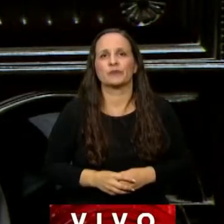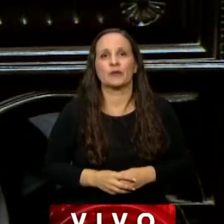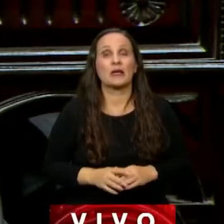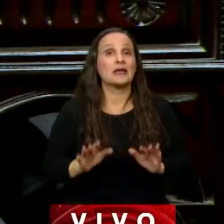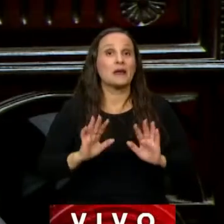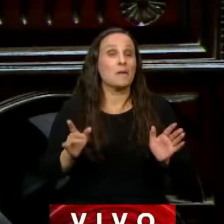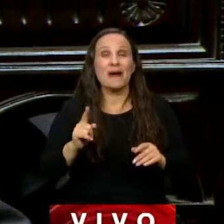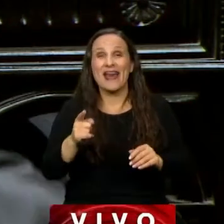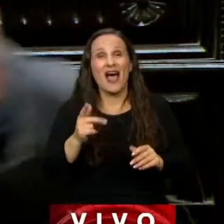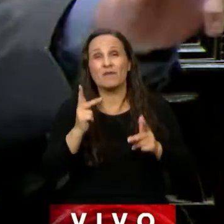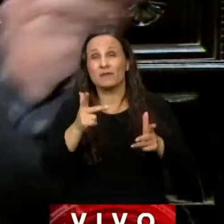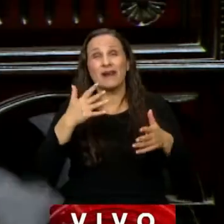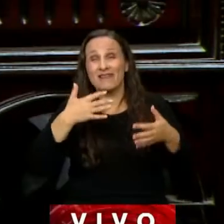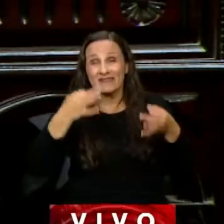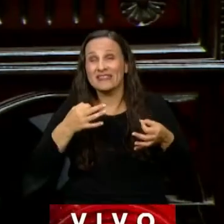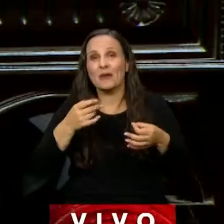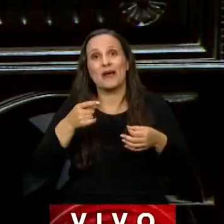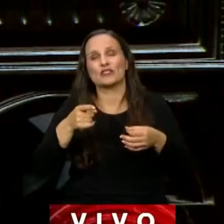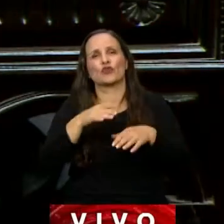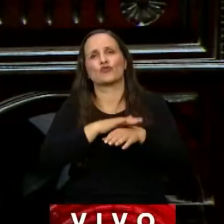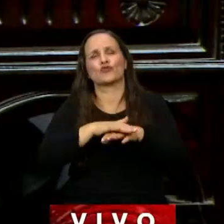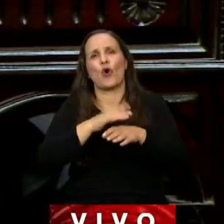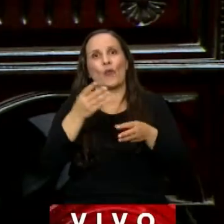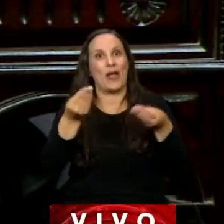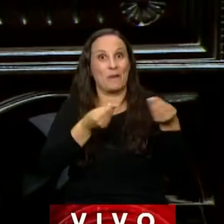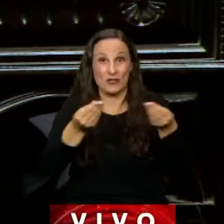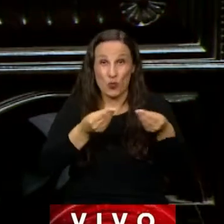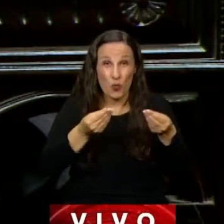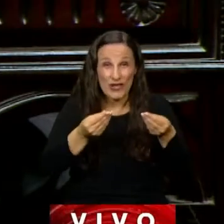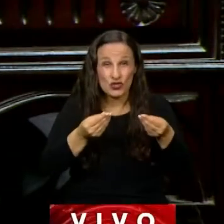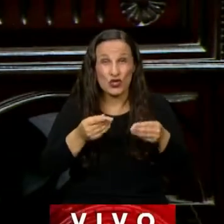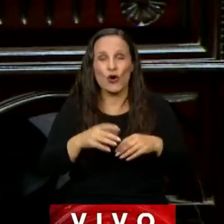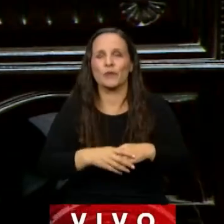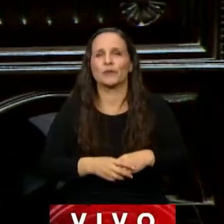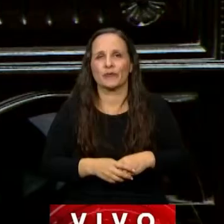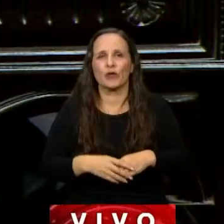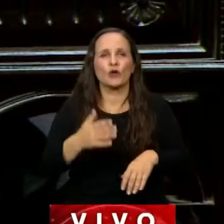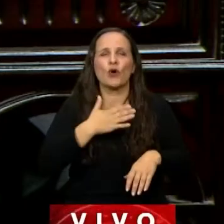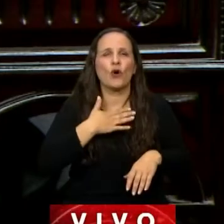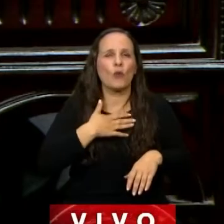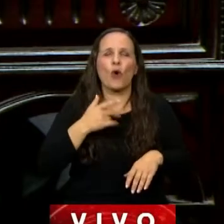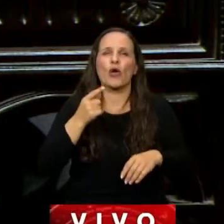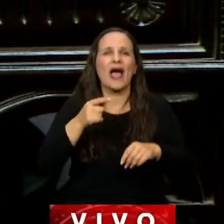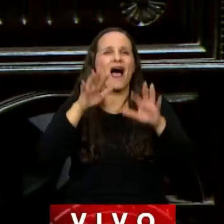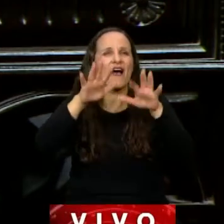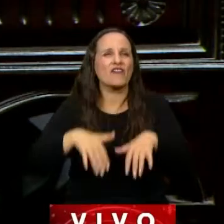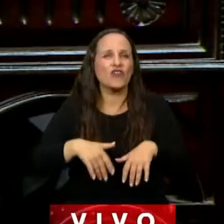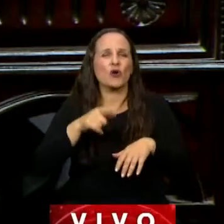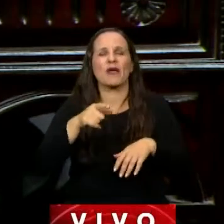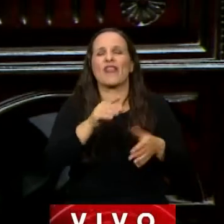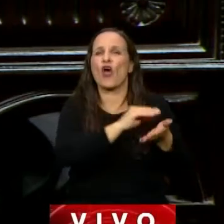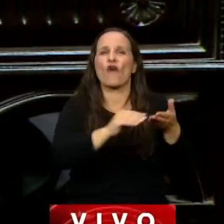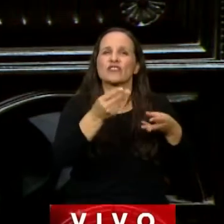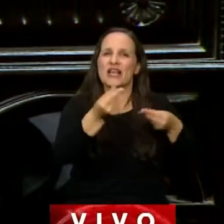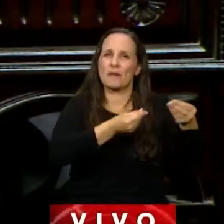Para definir lo esencial del presupuesto que estamos poniendo a consideración, voy a recurrir al informe de la Oficina de Presupuesto